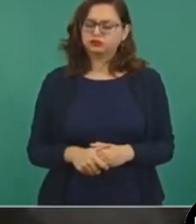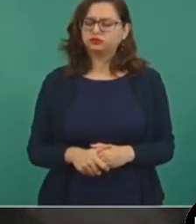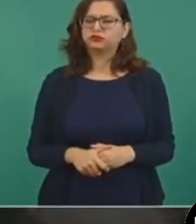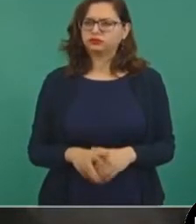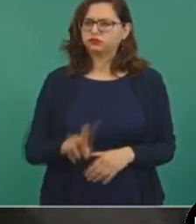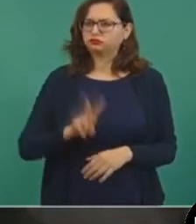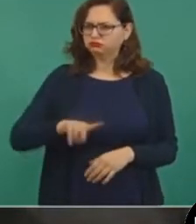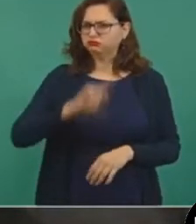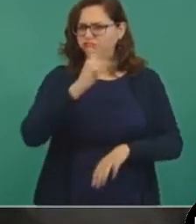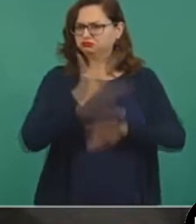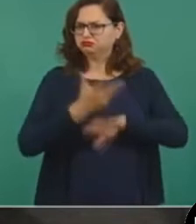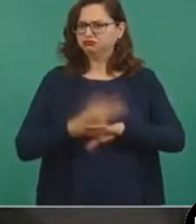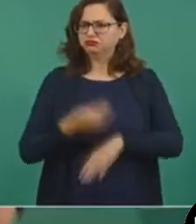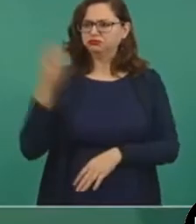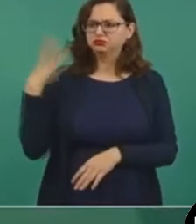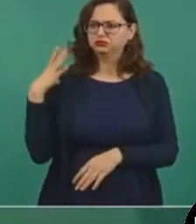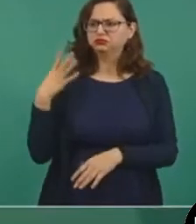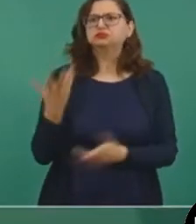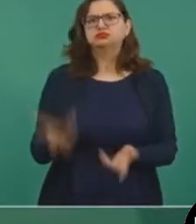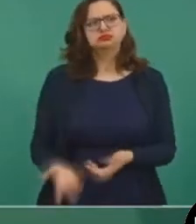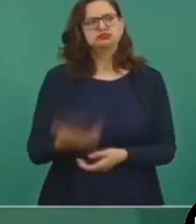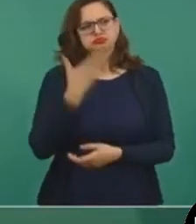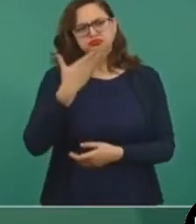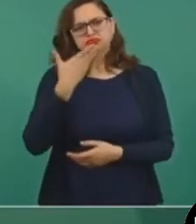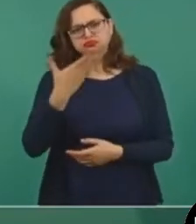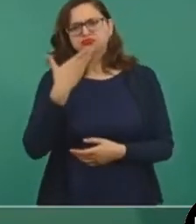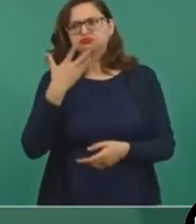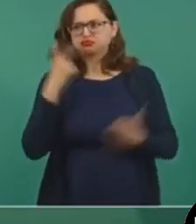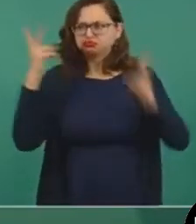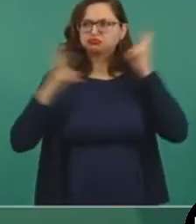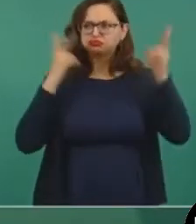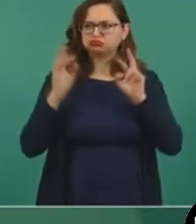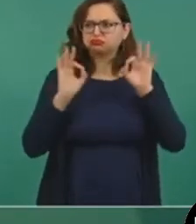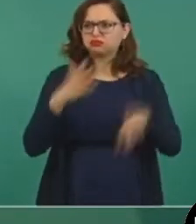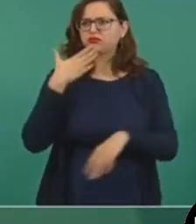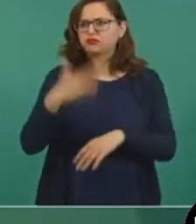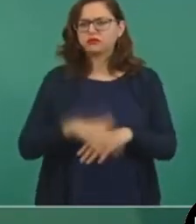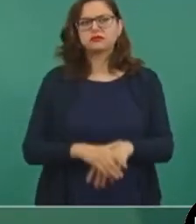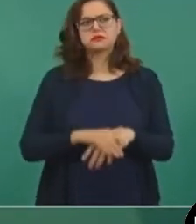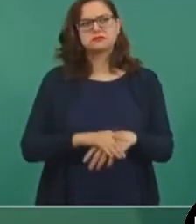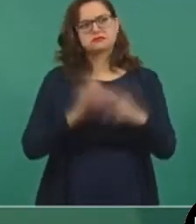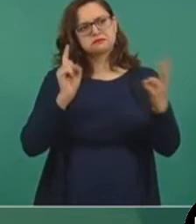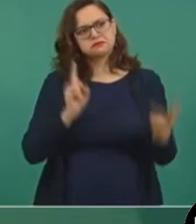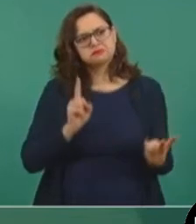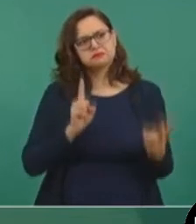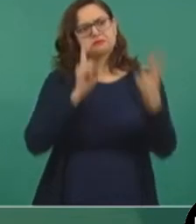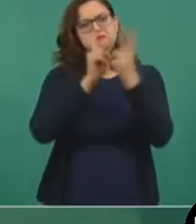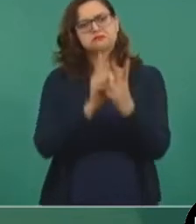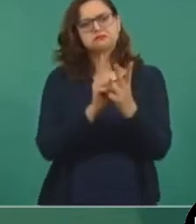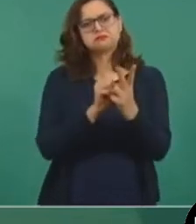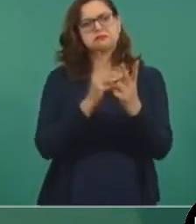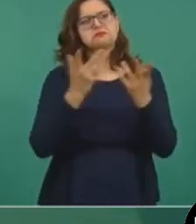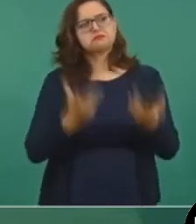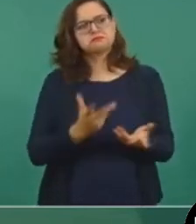visita a Washington, un encuentro con el primer ministro Trudeau, con el presidente Biden.